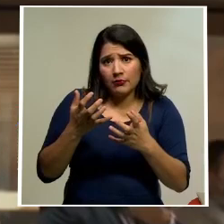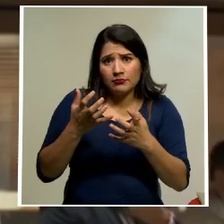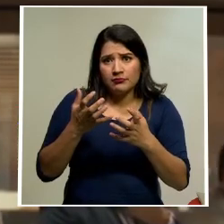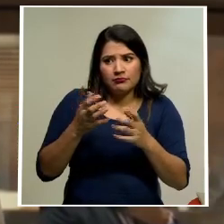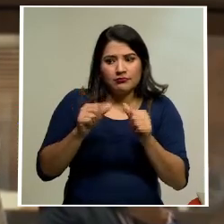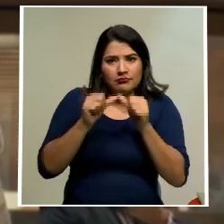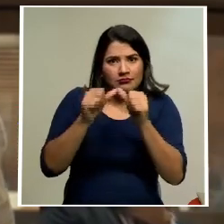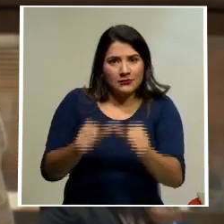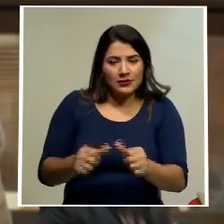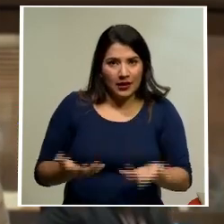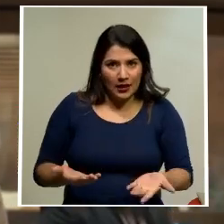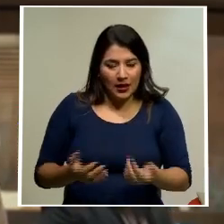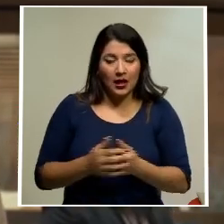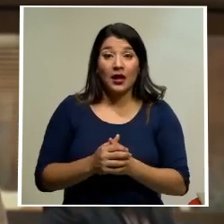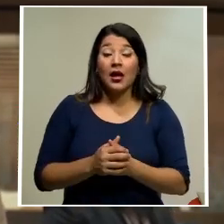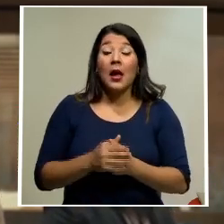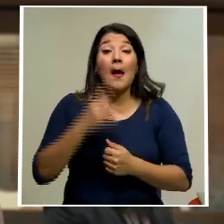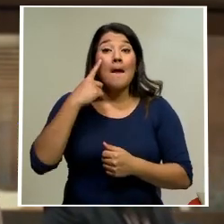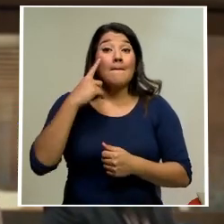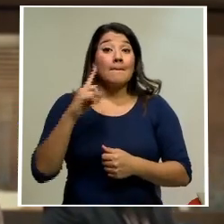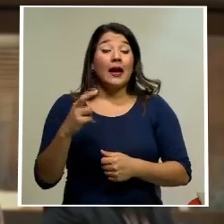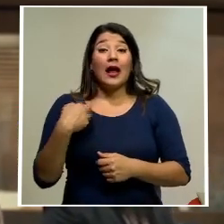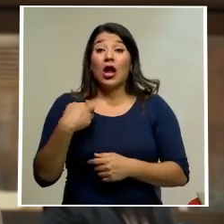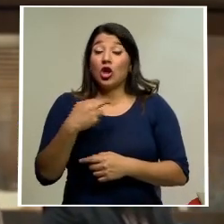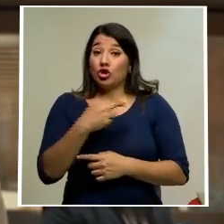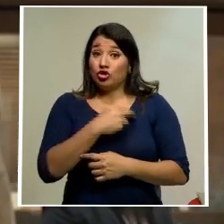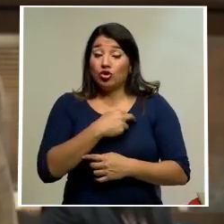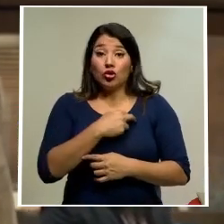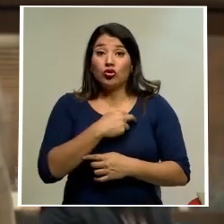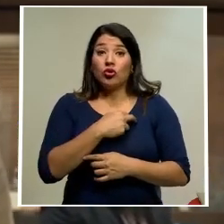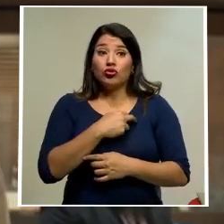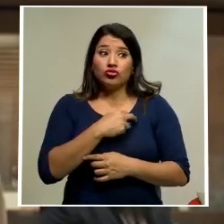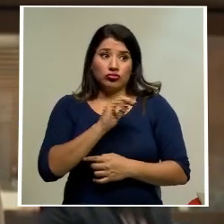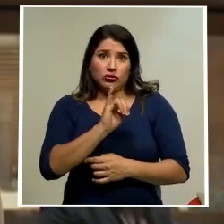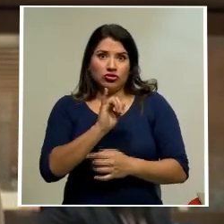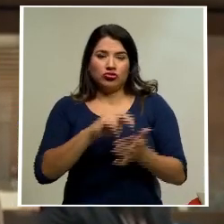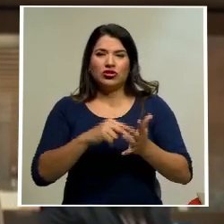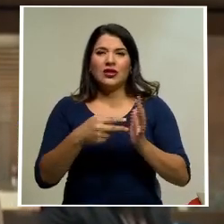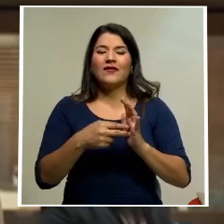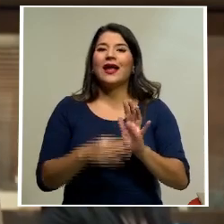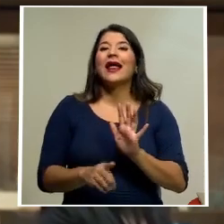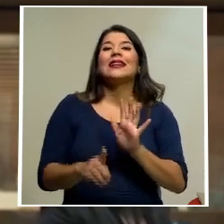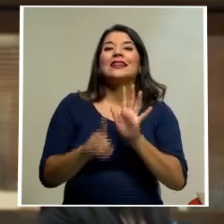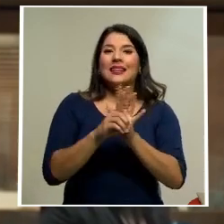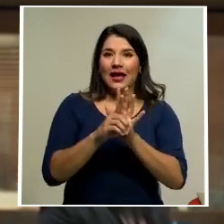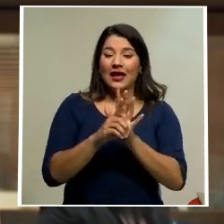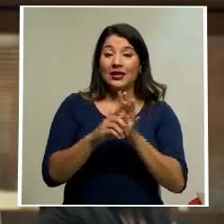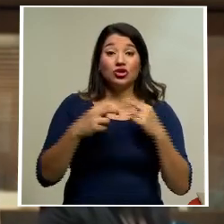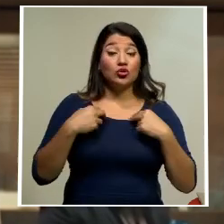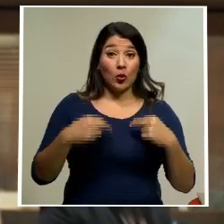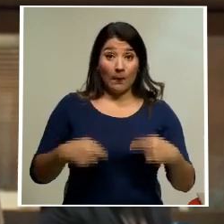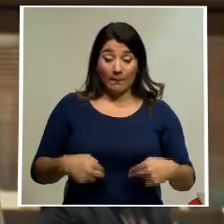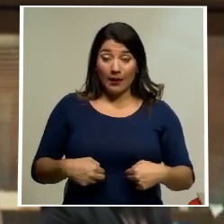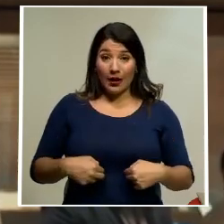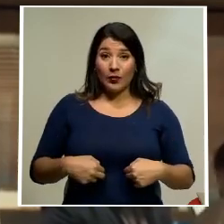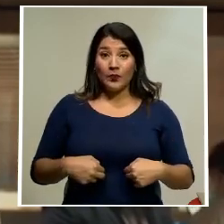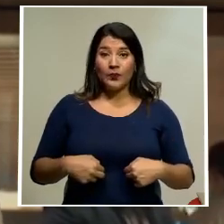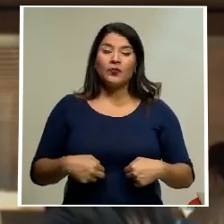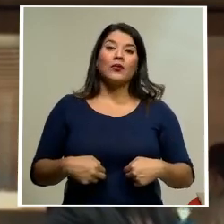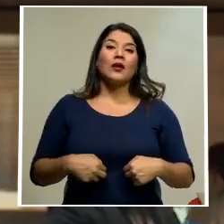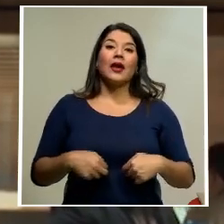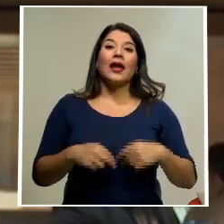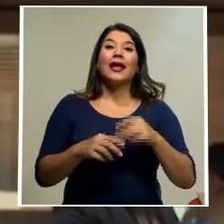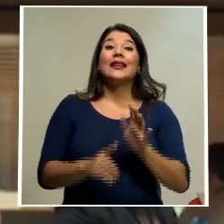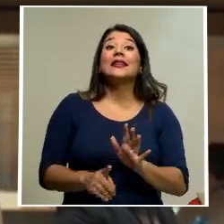determinados momentos. A nosotros nos parece que es un derecho humano el derecho